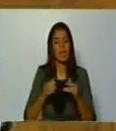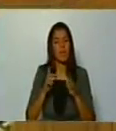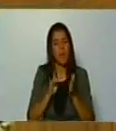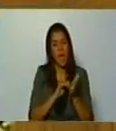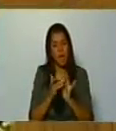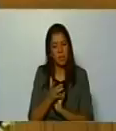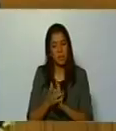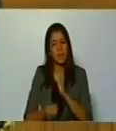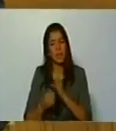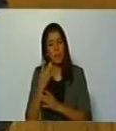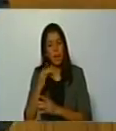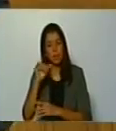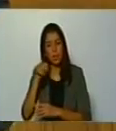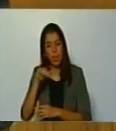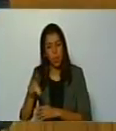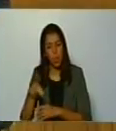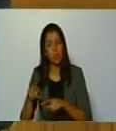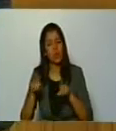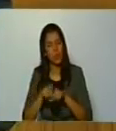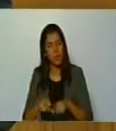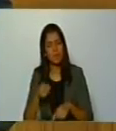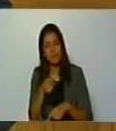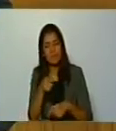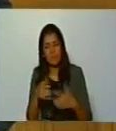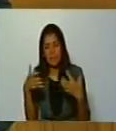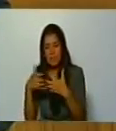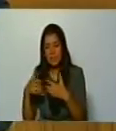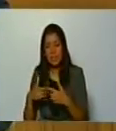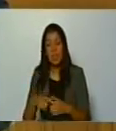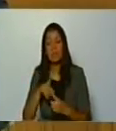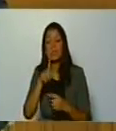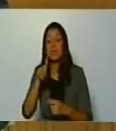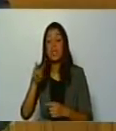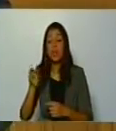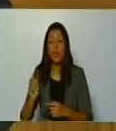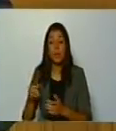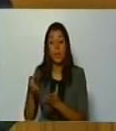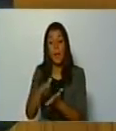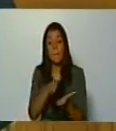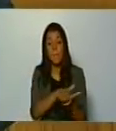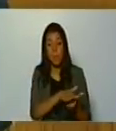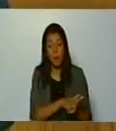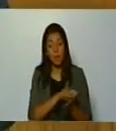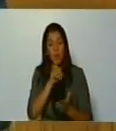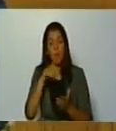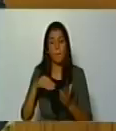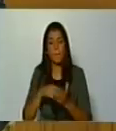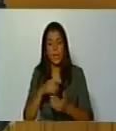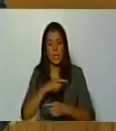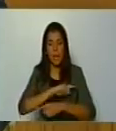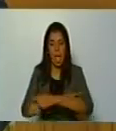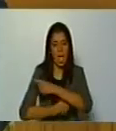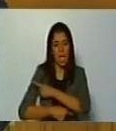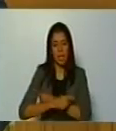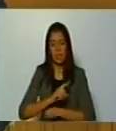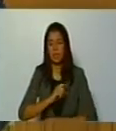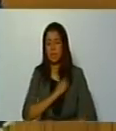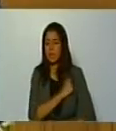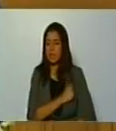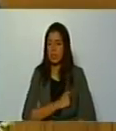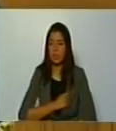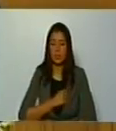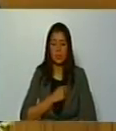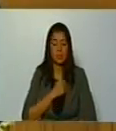julio, que ocasionó más de 120 muertos y 1000 heridos, y se convirtió en una desgracia, como un